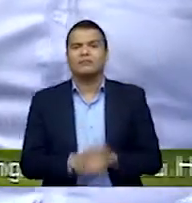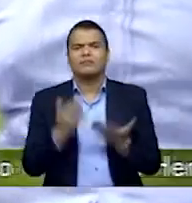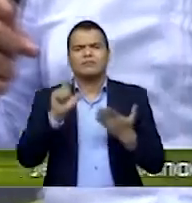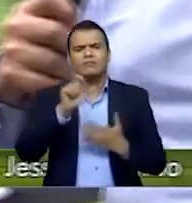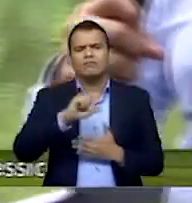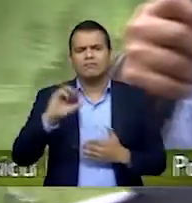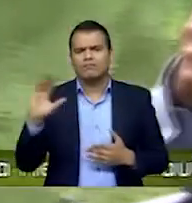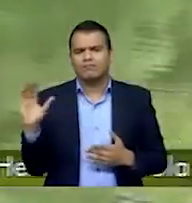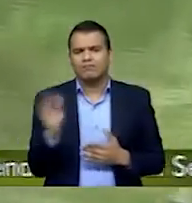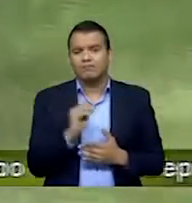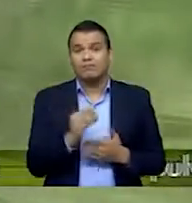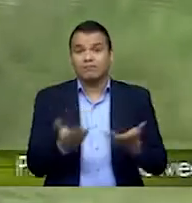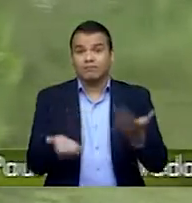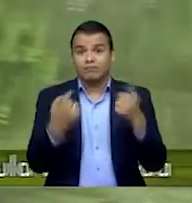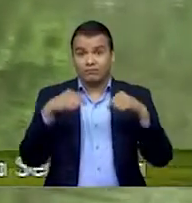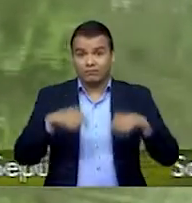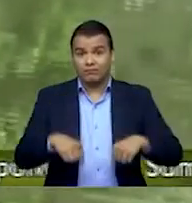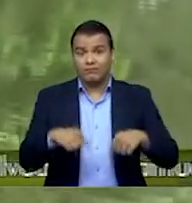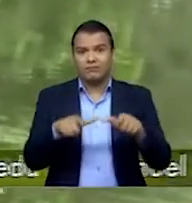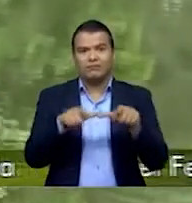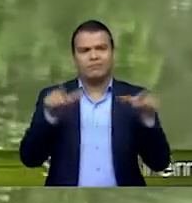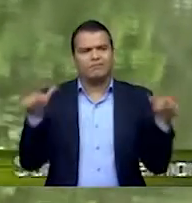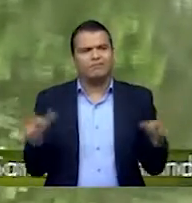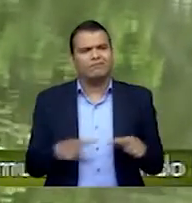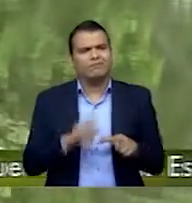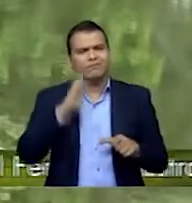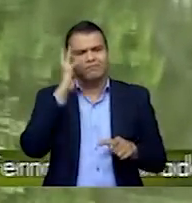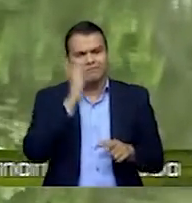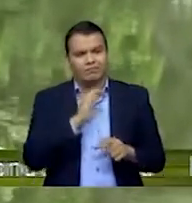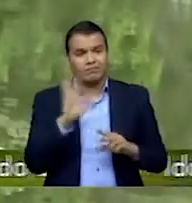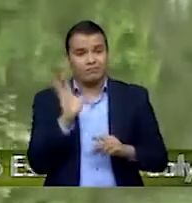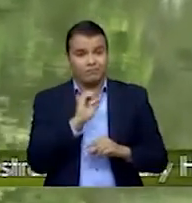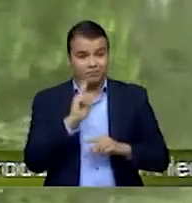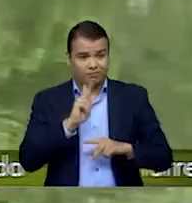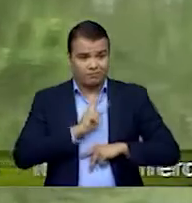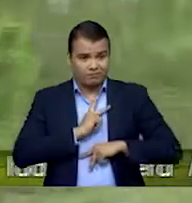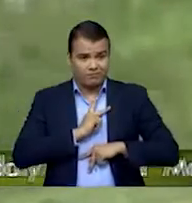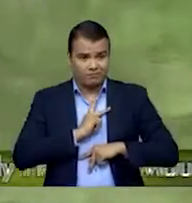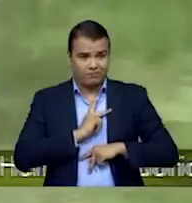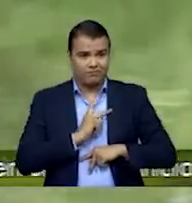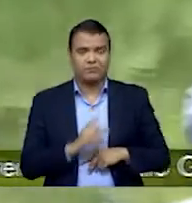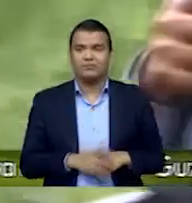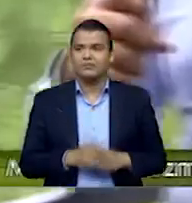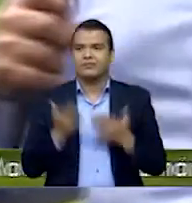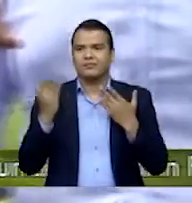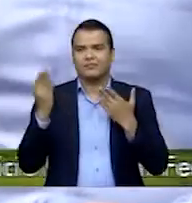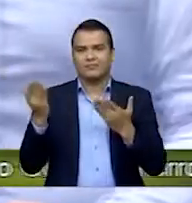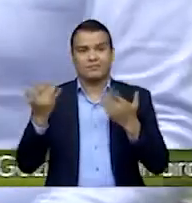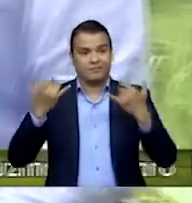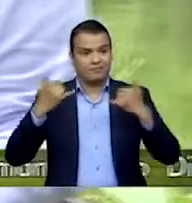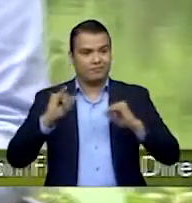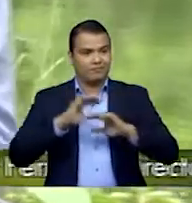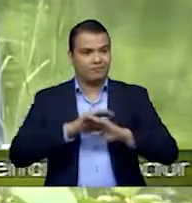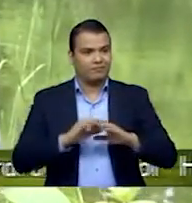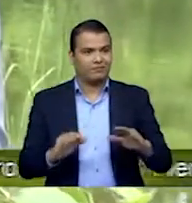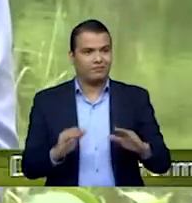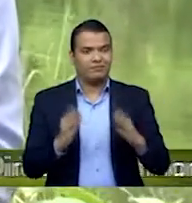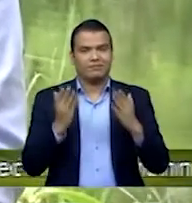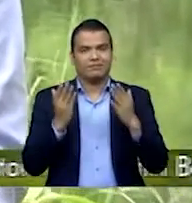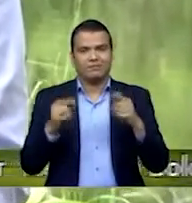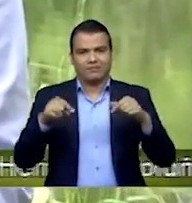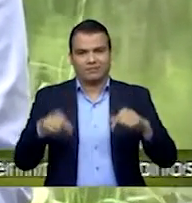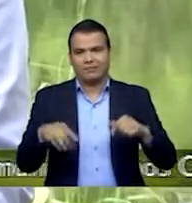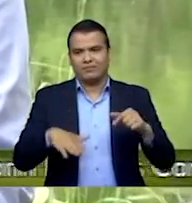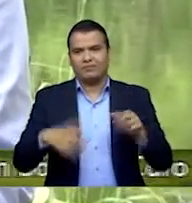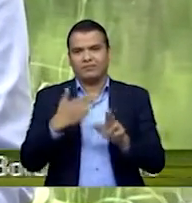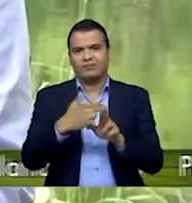vallecaucanos y vengan al hermoso parque de las garzas que de todos los cables y na esta es toda la información desde